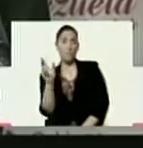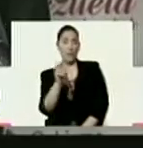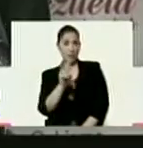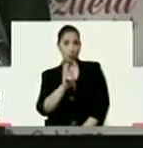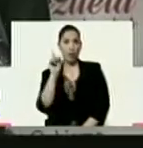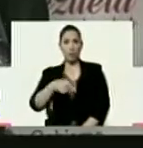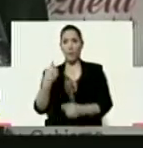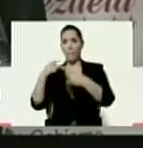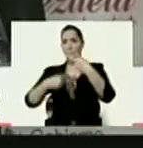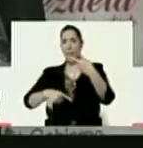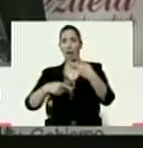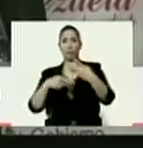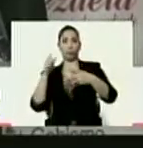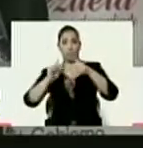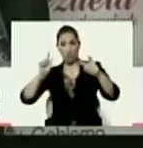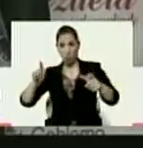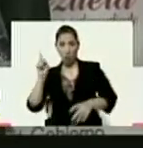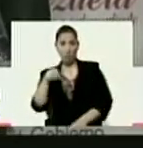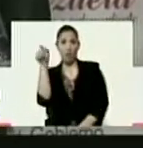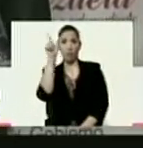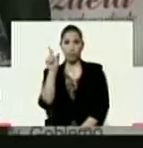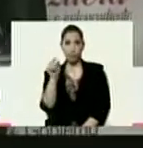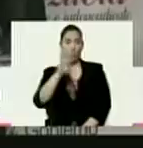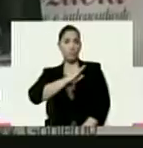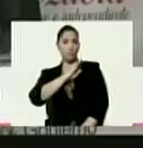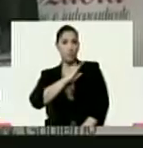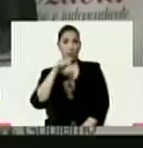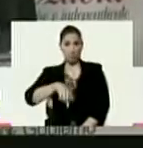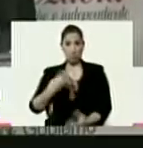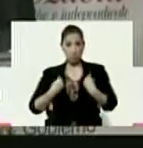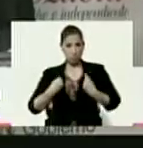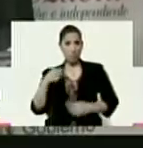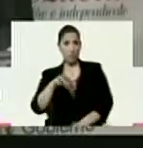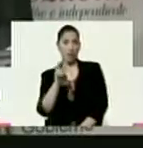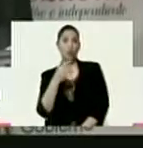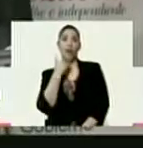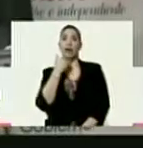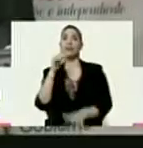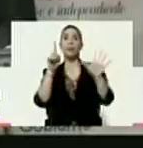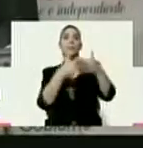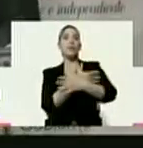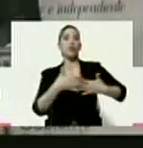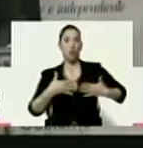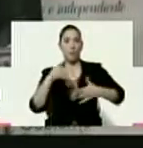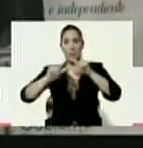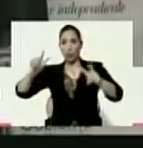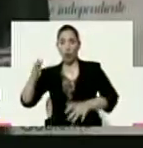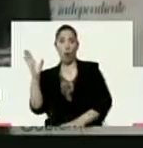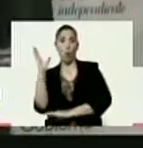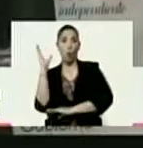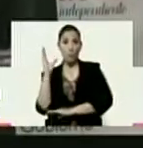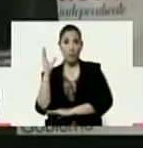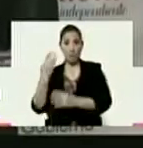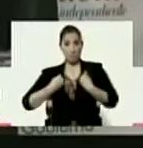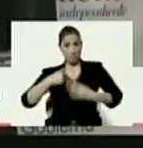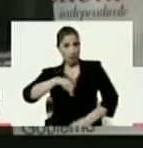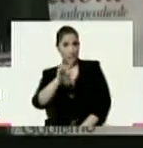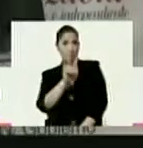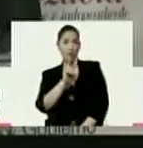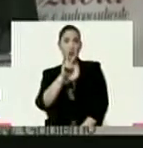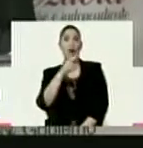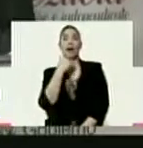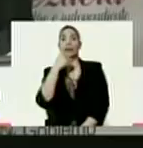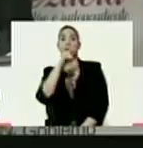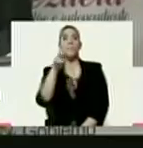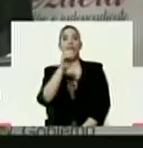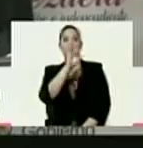otros tantos miles de italianos viven en Venezuela también, casi 6 millones de colombianos, casi 6 millones, casi el 20%